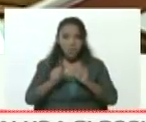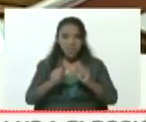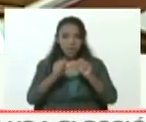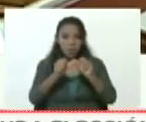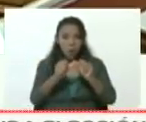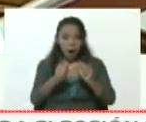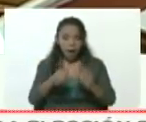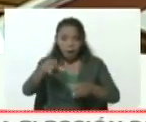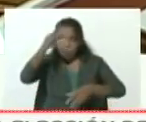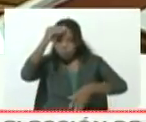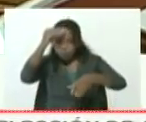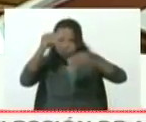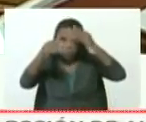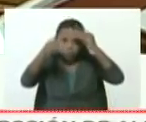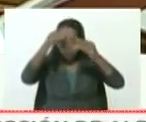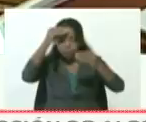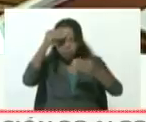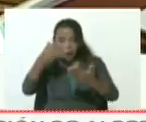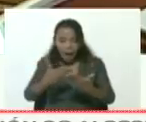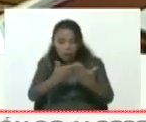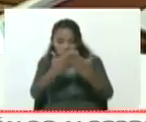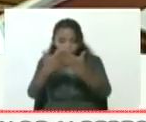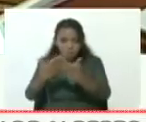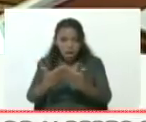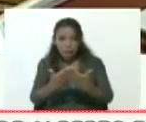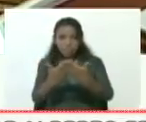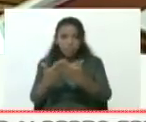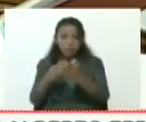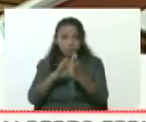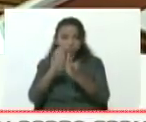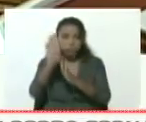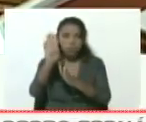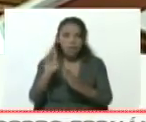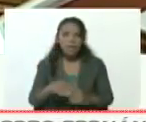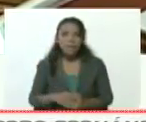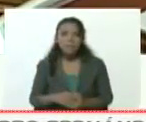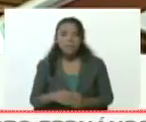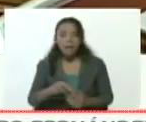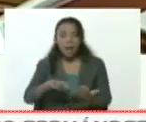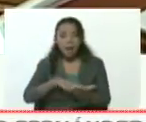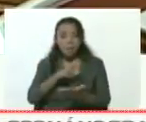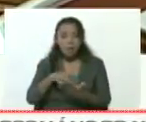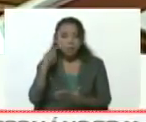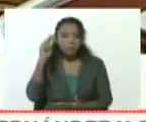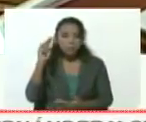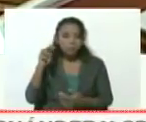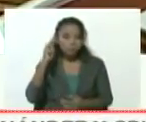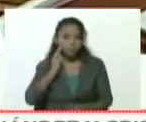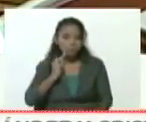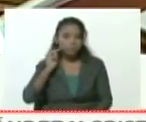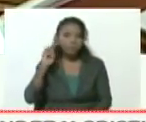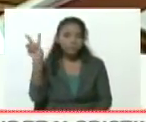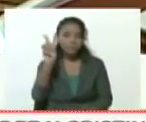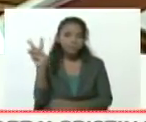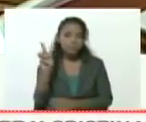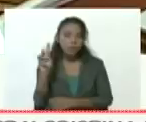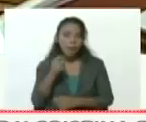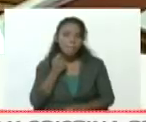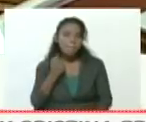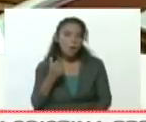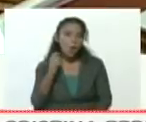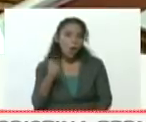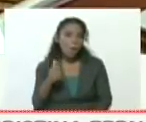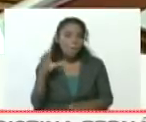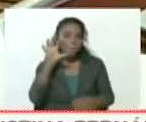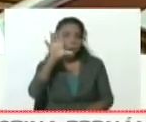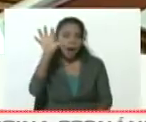de su desarrollo. Considerando que con este logro la República Bolivariana de Venezuela es de los pocos países que ha cumplido a